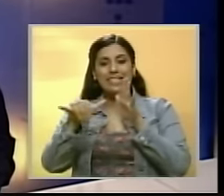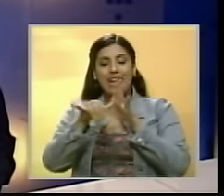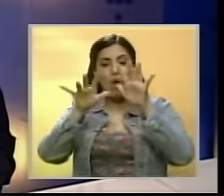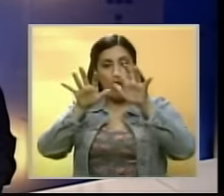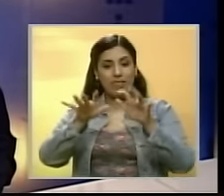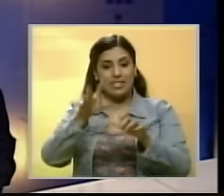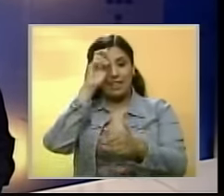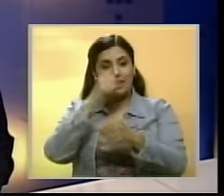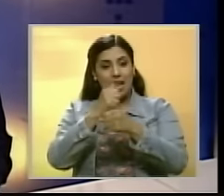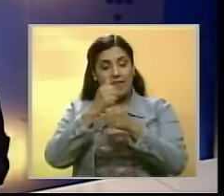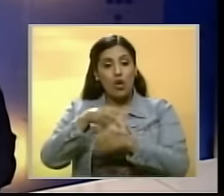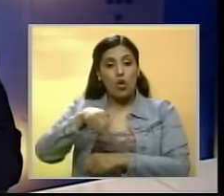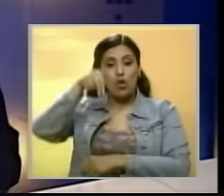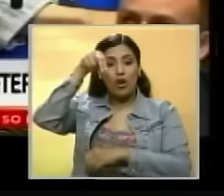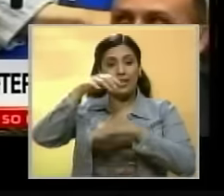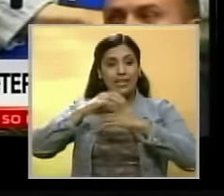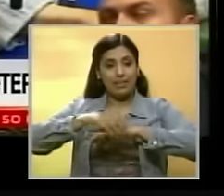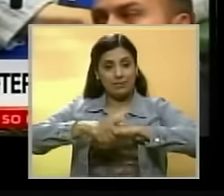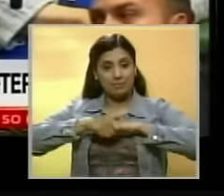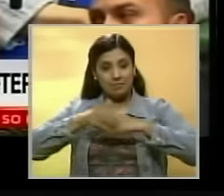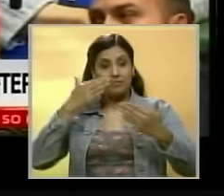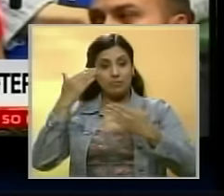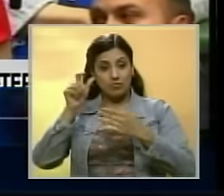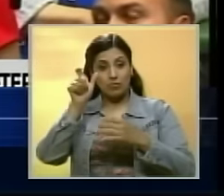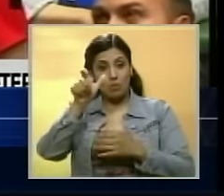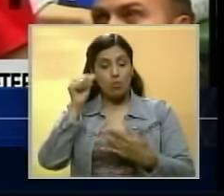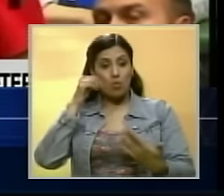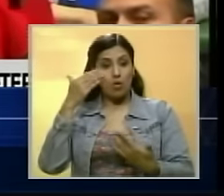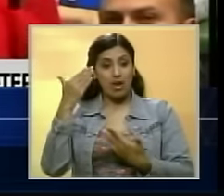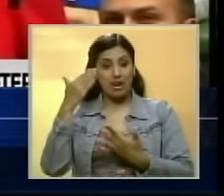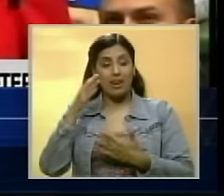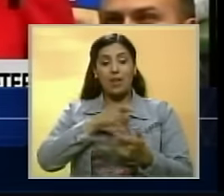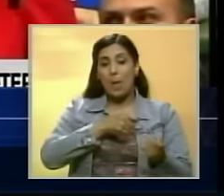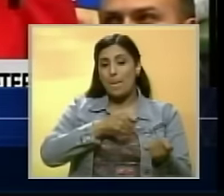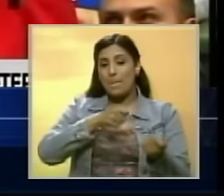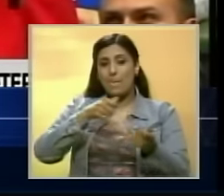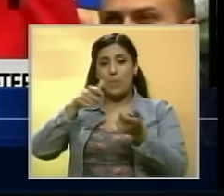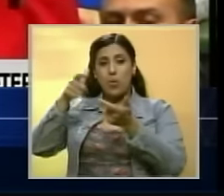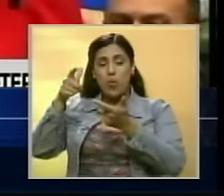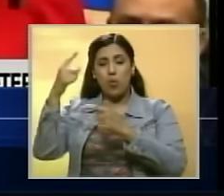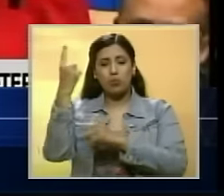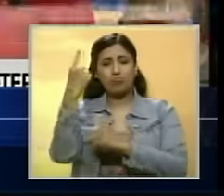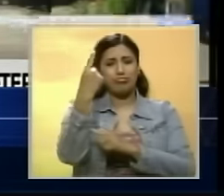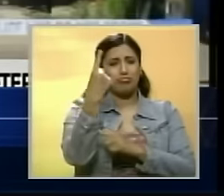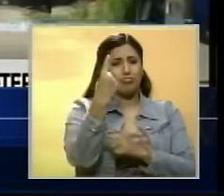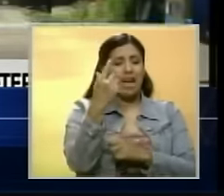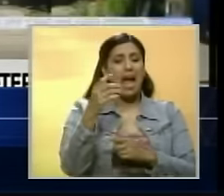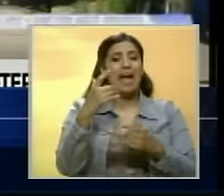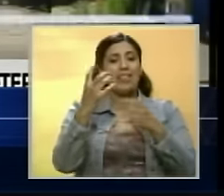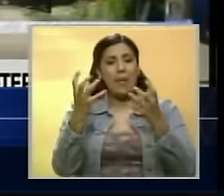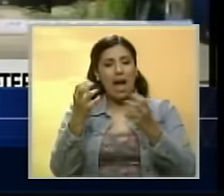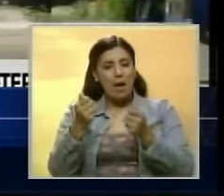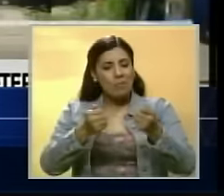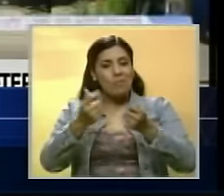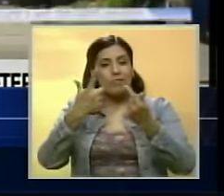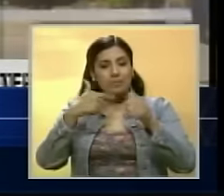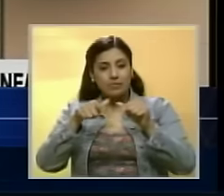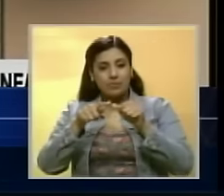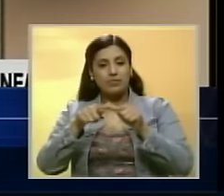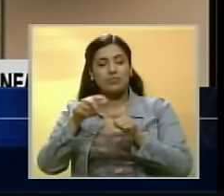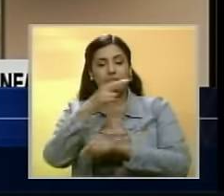oficina en el norte de Inglaterra la funcionaria por el partido laborista había sido trasladada en helicóptero ambulancia a un hospital en